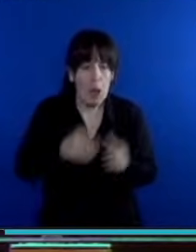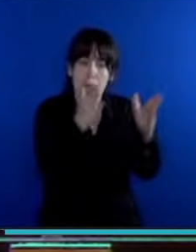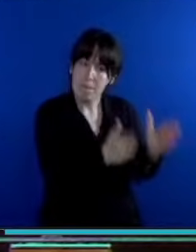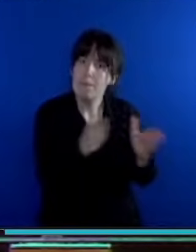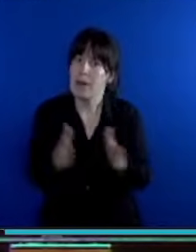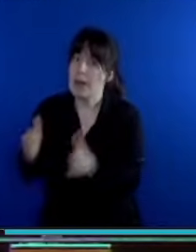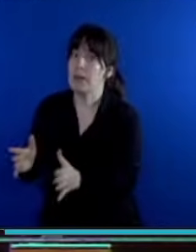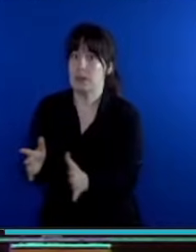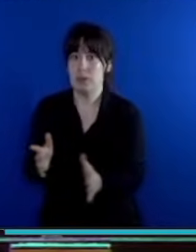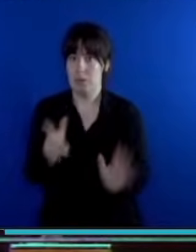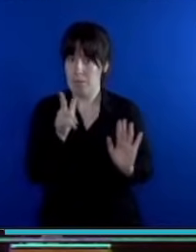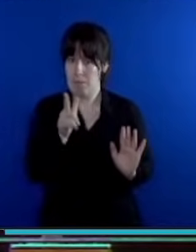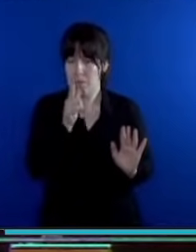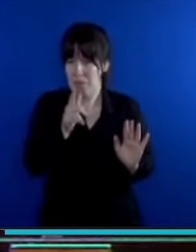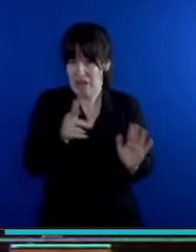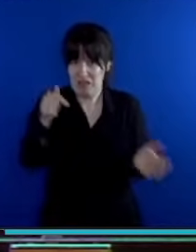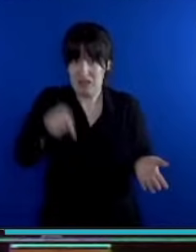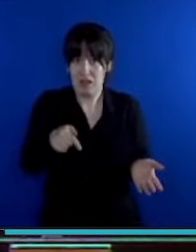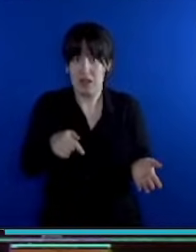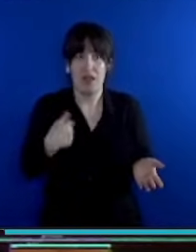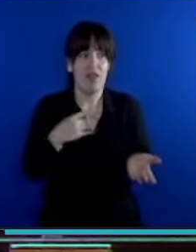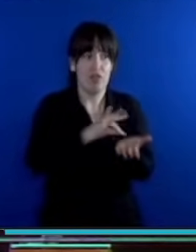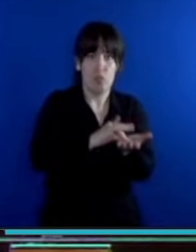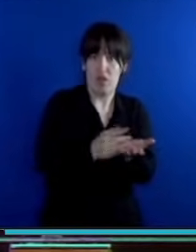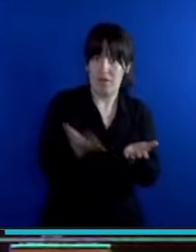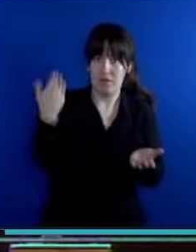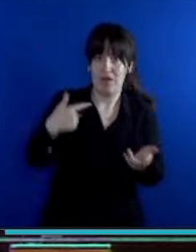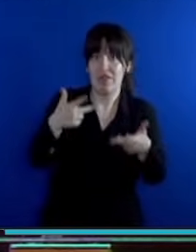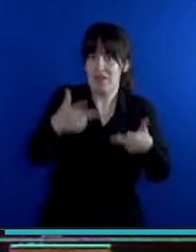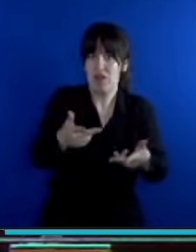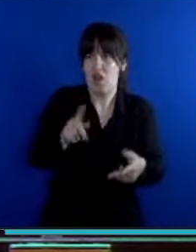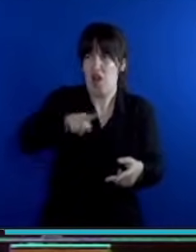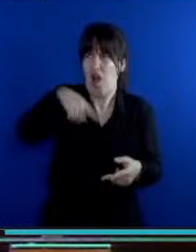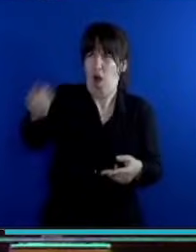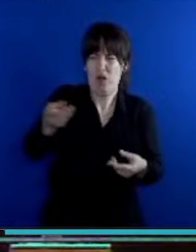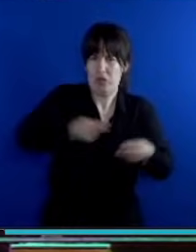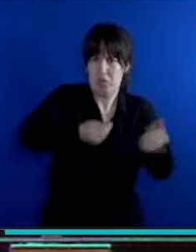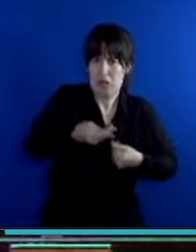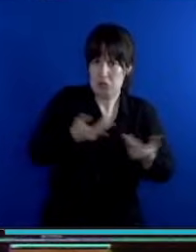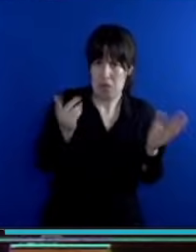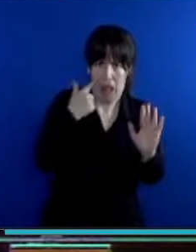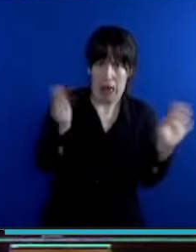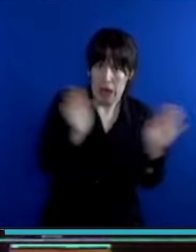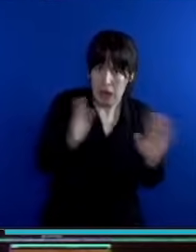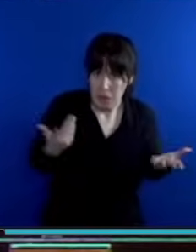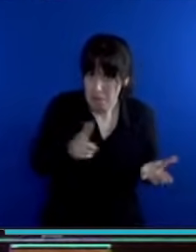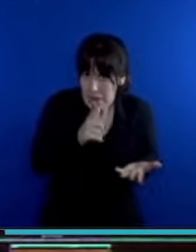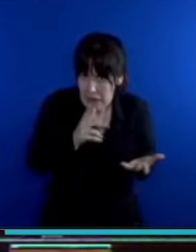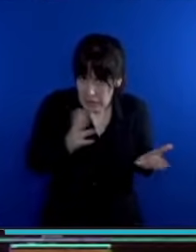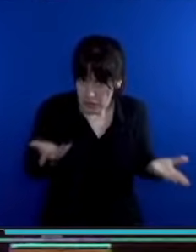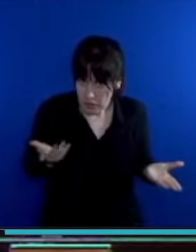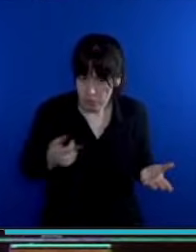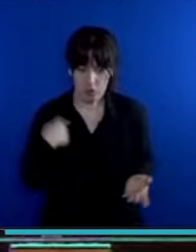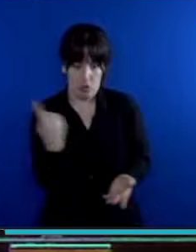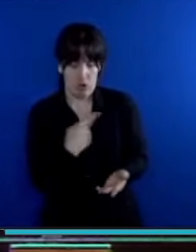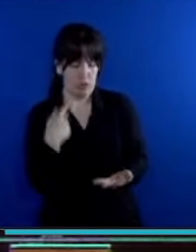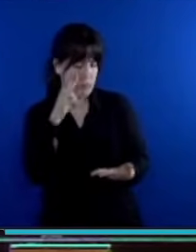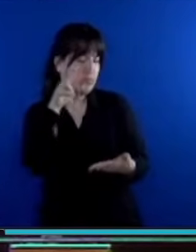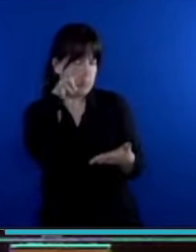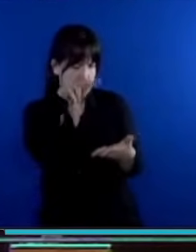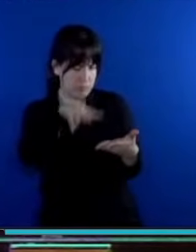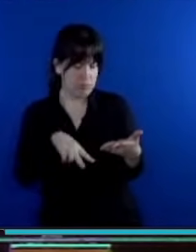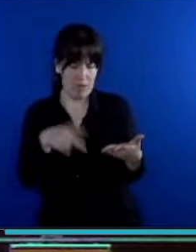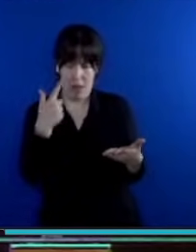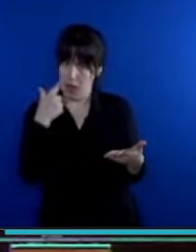porque pareciera que el diputado preopinante se refirió a otro presupuesto, porque lo que nosotros hemos leído no